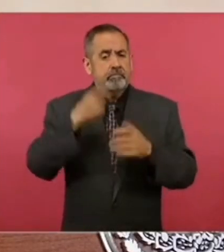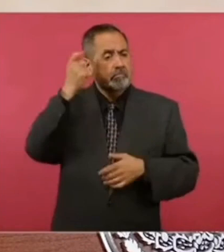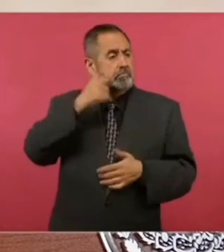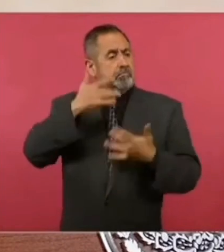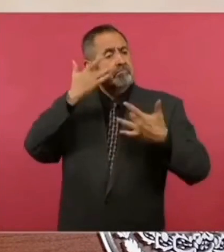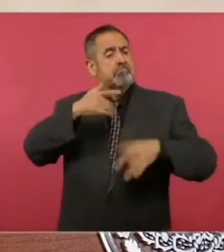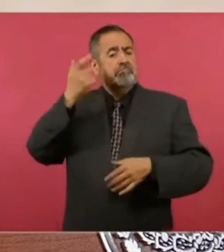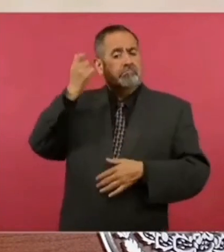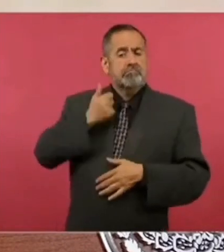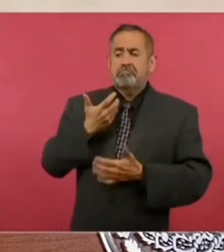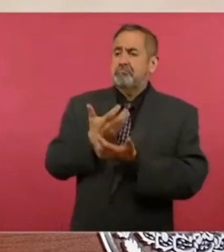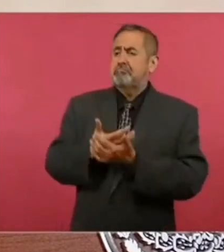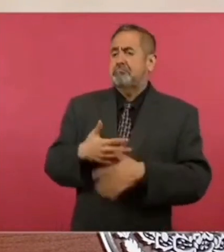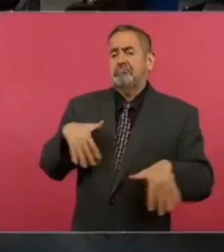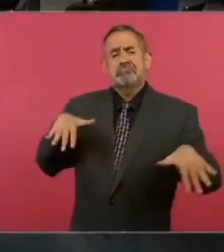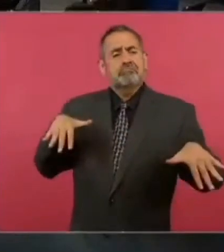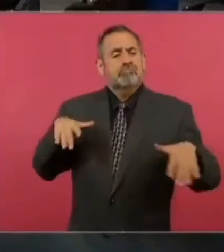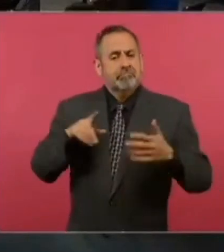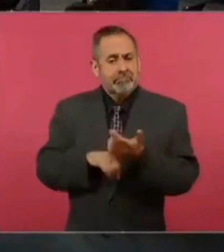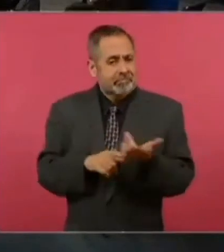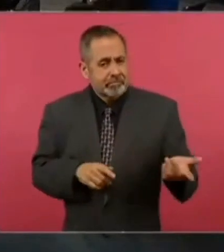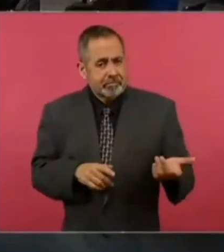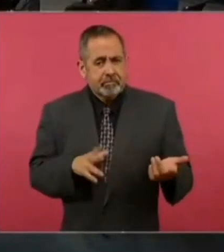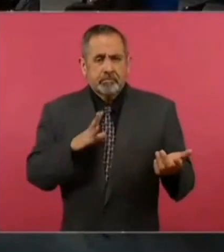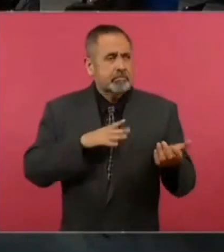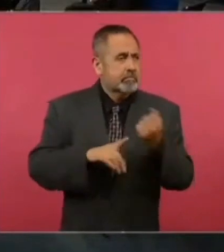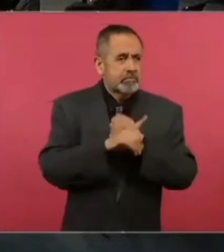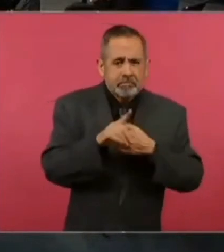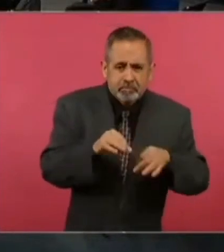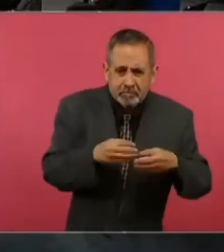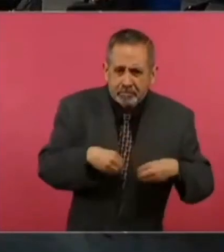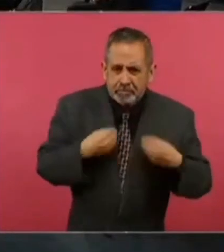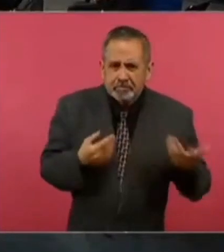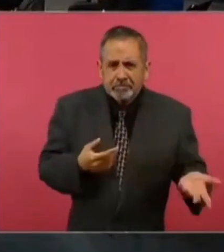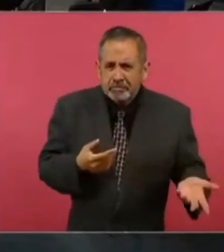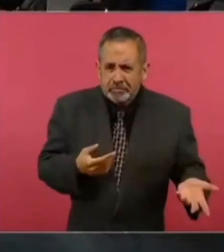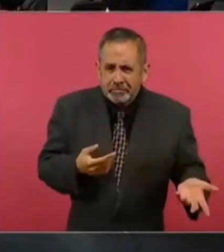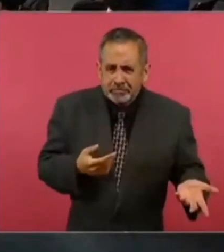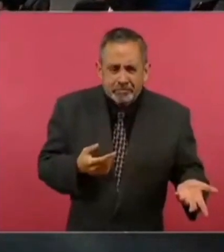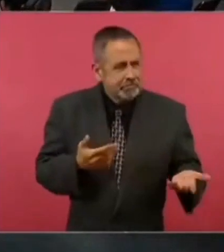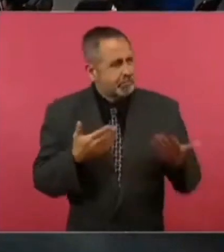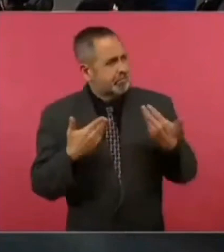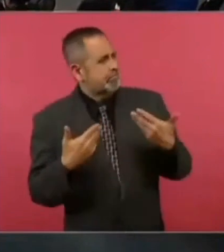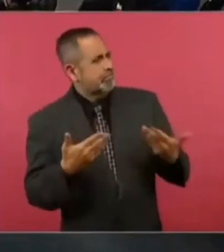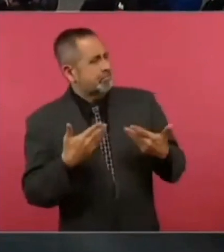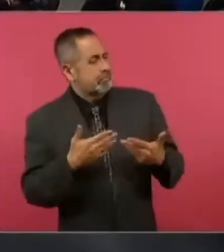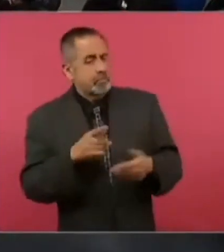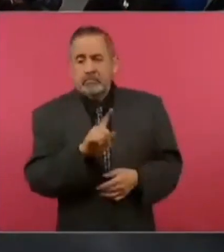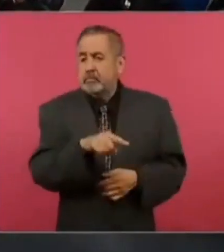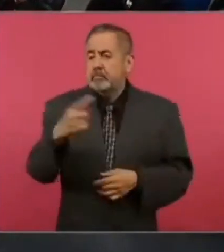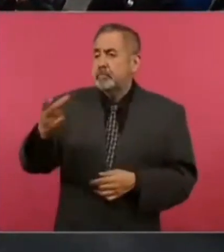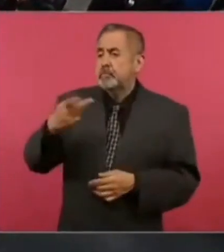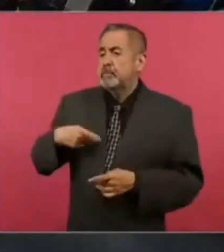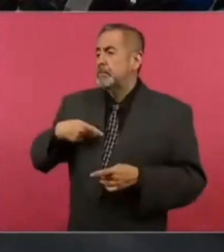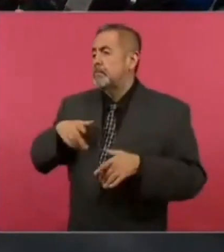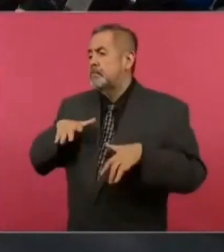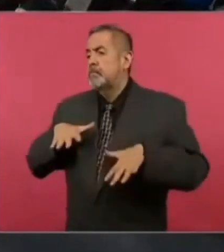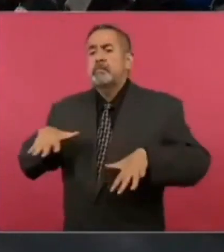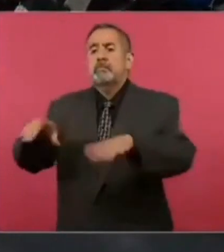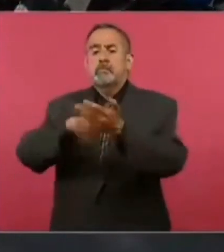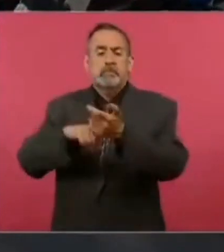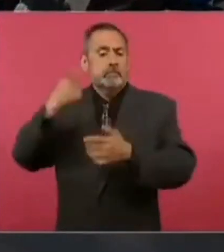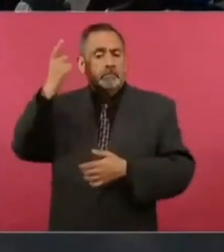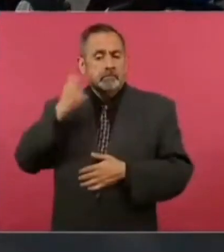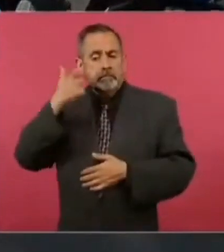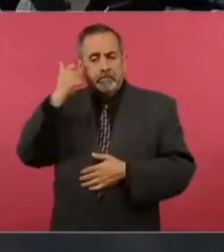y prácticamente viven sin ningún problema. Pero la gente, digo, el esquema que se ha planteado de las